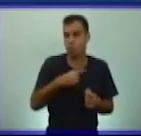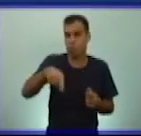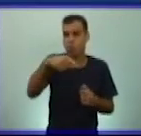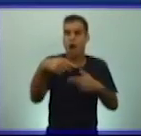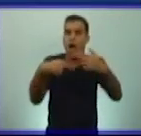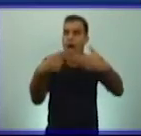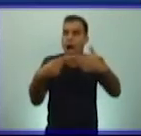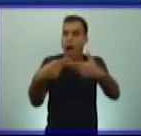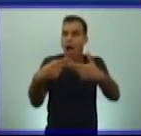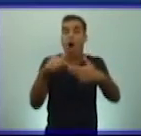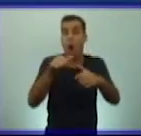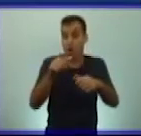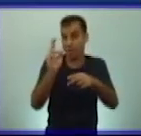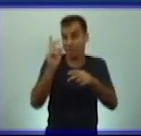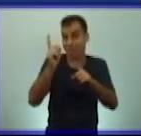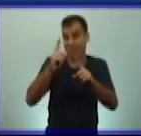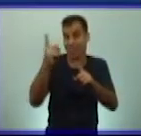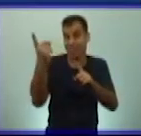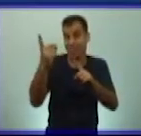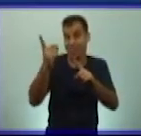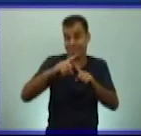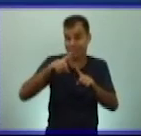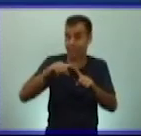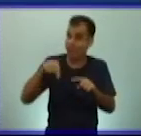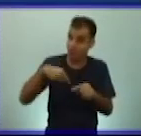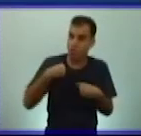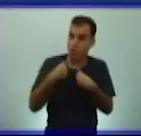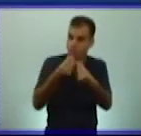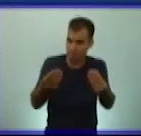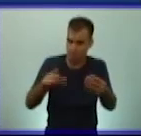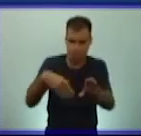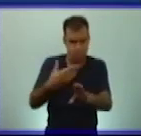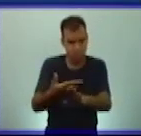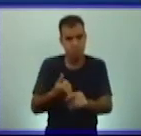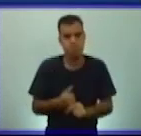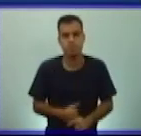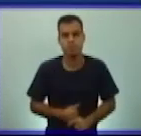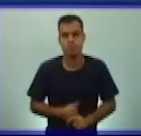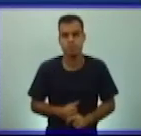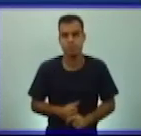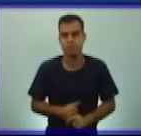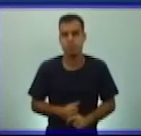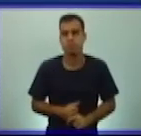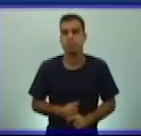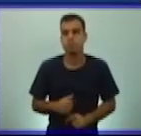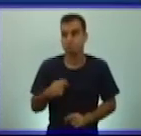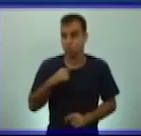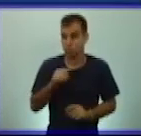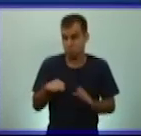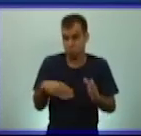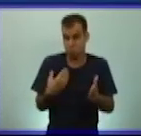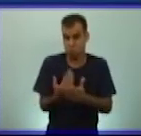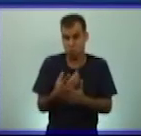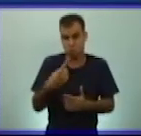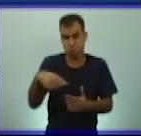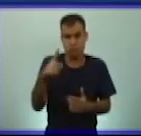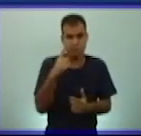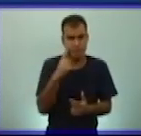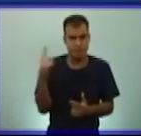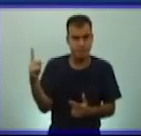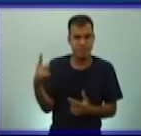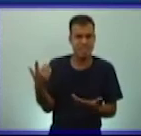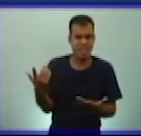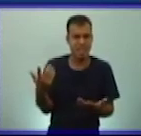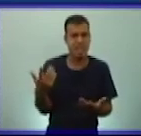yo les voy a indicar hoy como estudio independiente. Yo les propongo que vean rápidamente